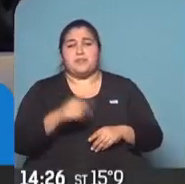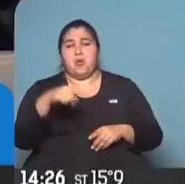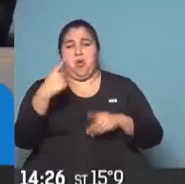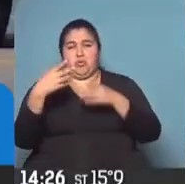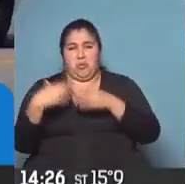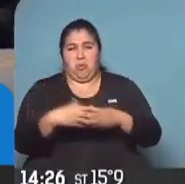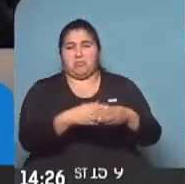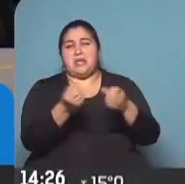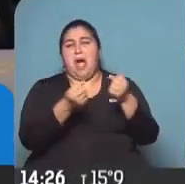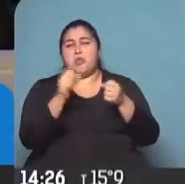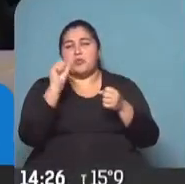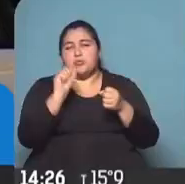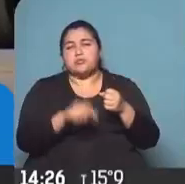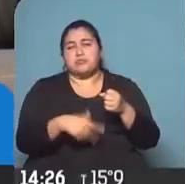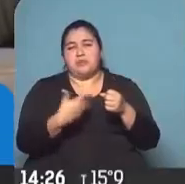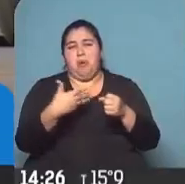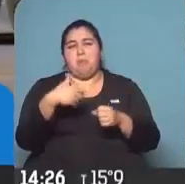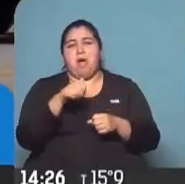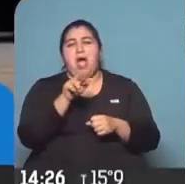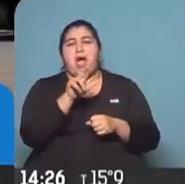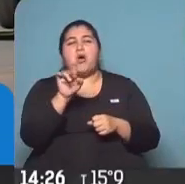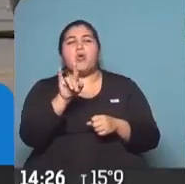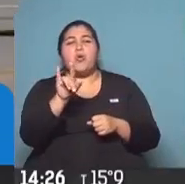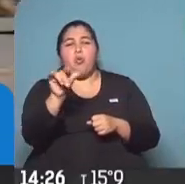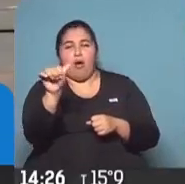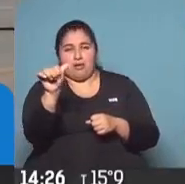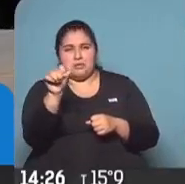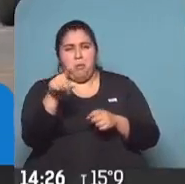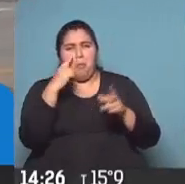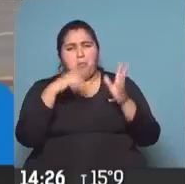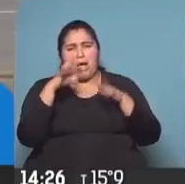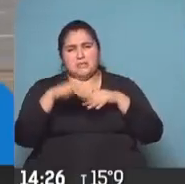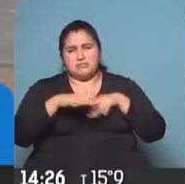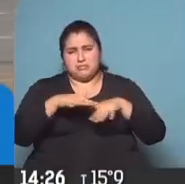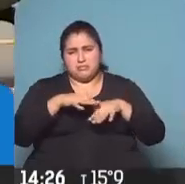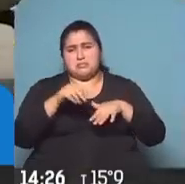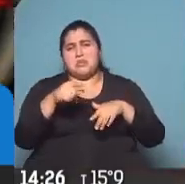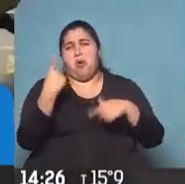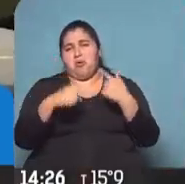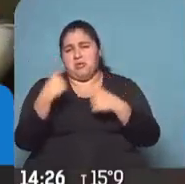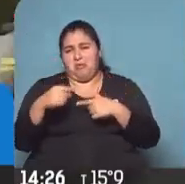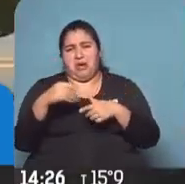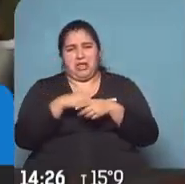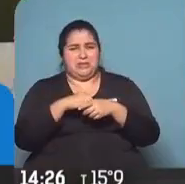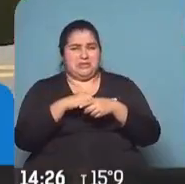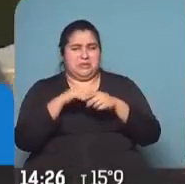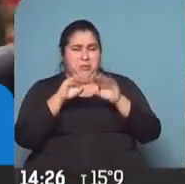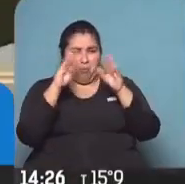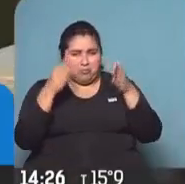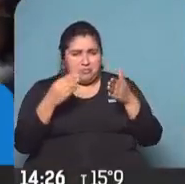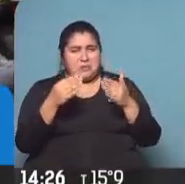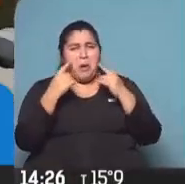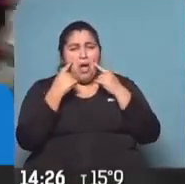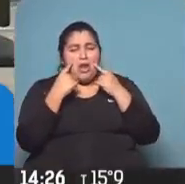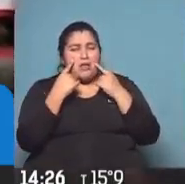vehículo de combate agua los cuales desarrollan tareas y configuraciones desde el reconocimiento